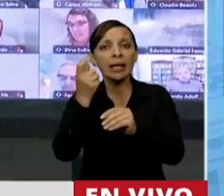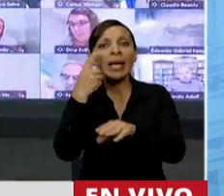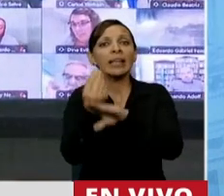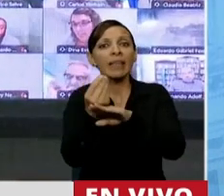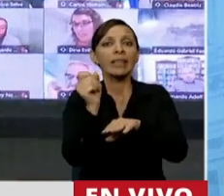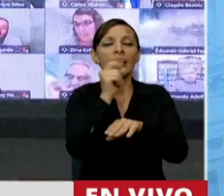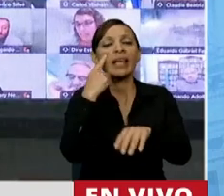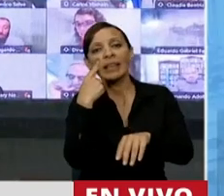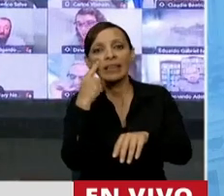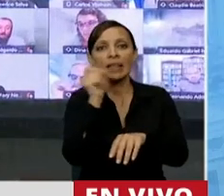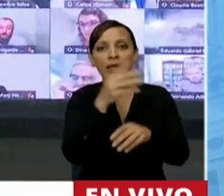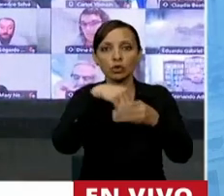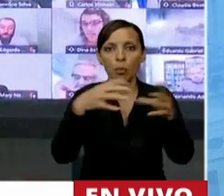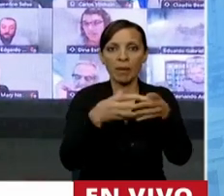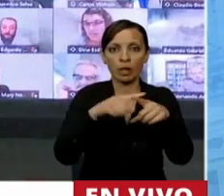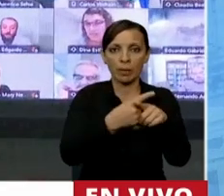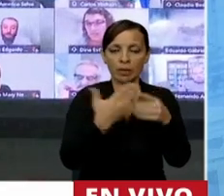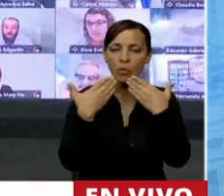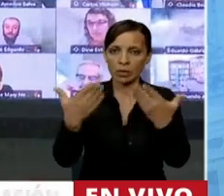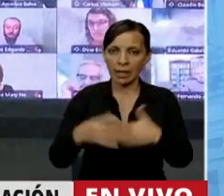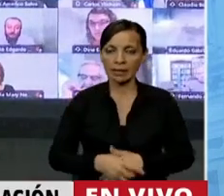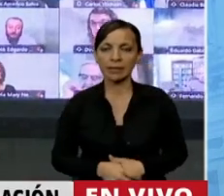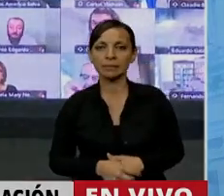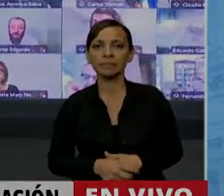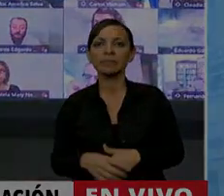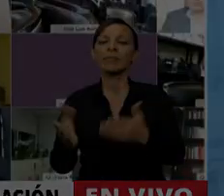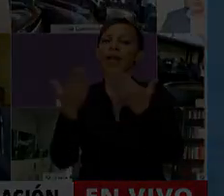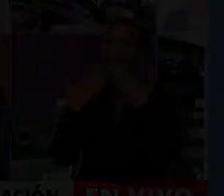intendentes de su partido, señor presidente. Muchísimas gracias. Gracias, diputado Juez.